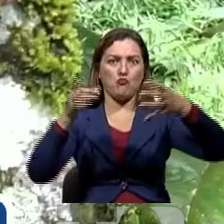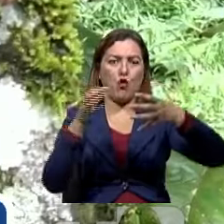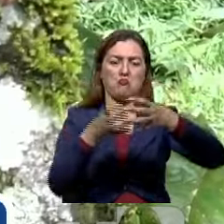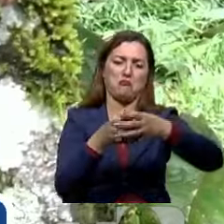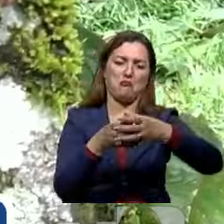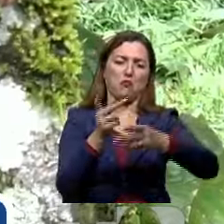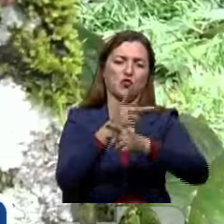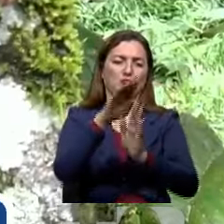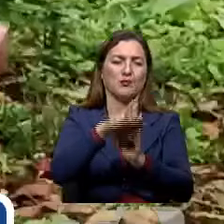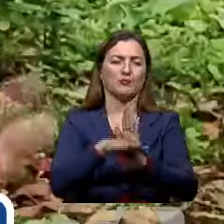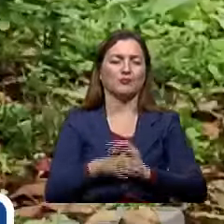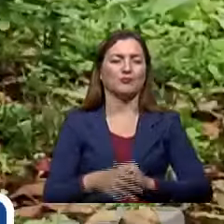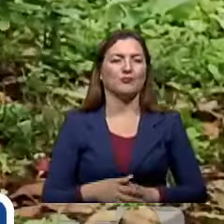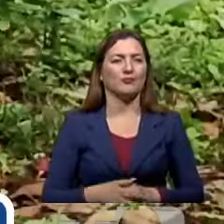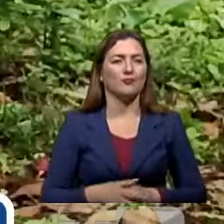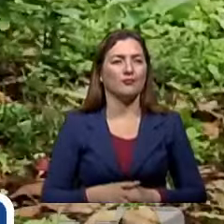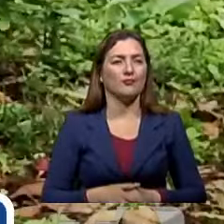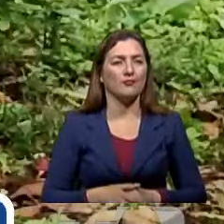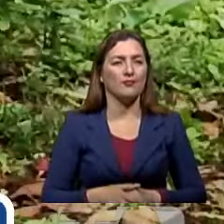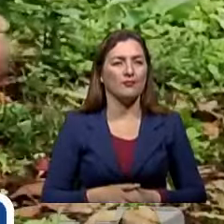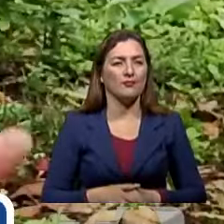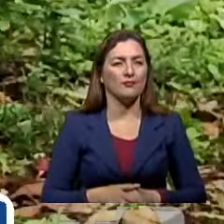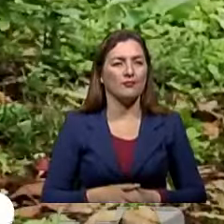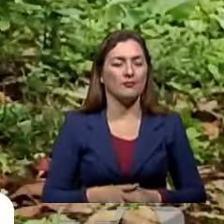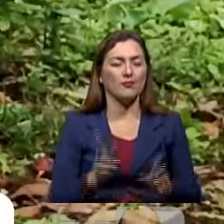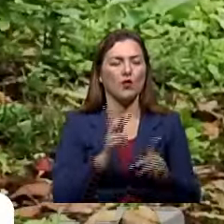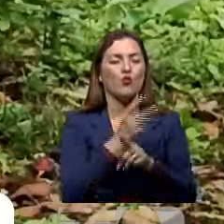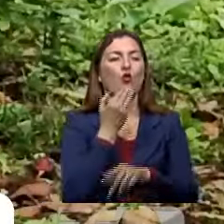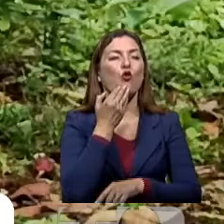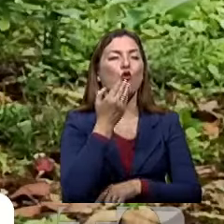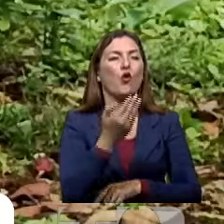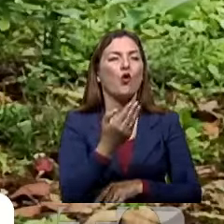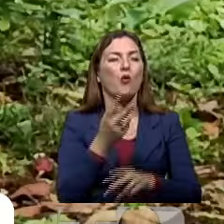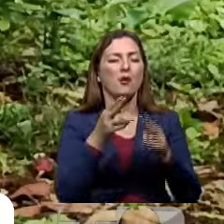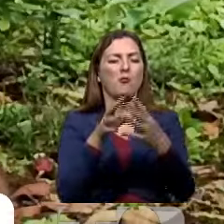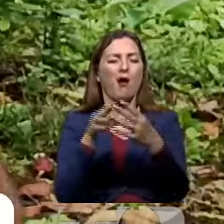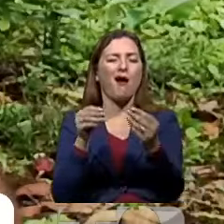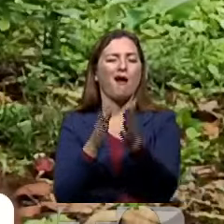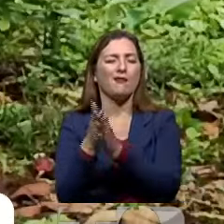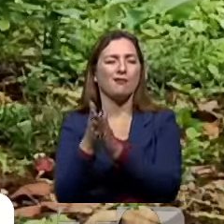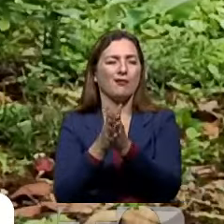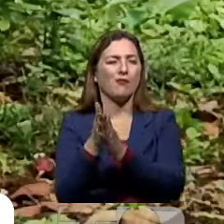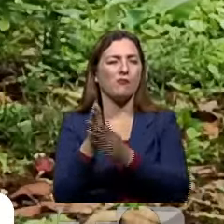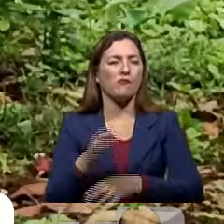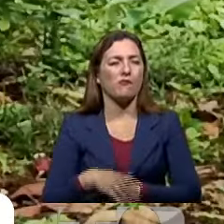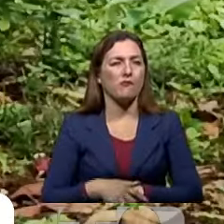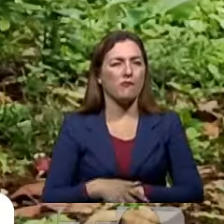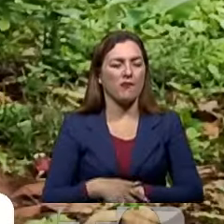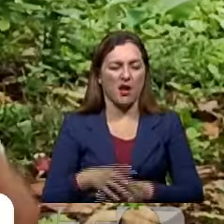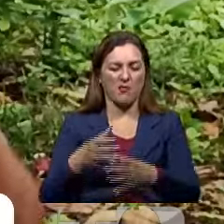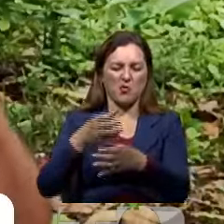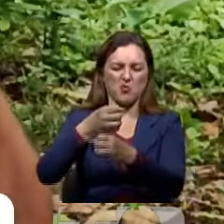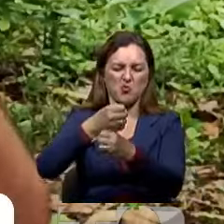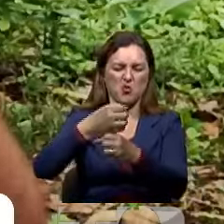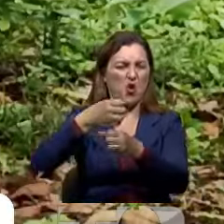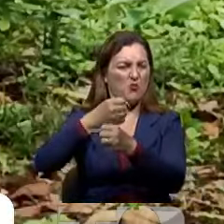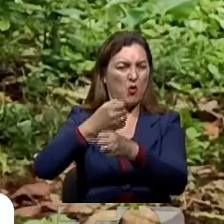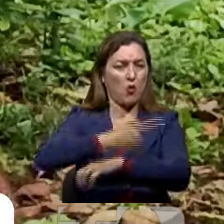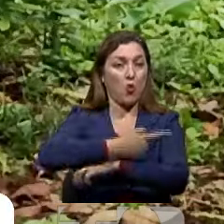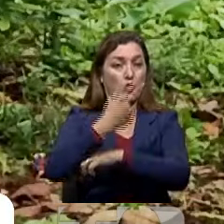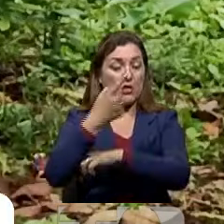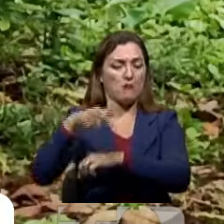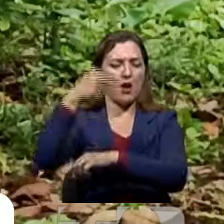la producción. Este producto lo sacamos nosotros del mismo cacao, lo que sacamos es la baba, de un día para